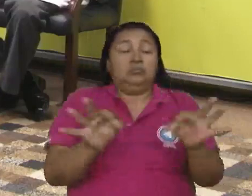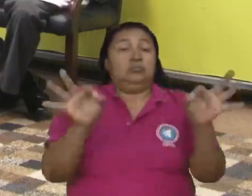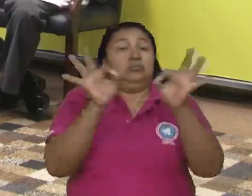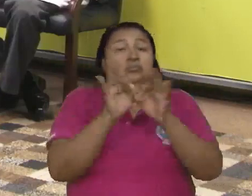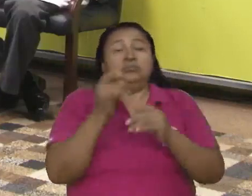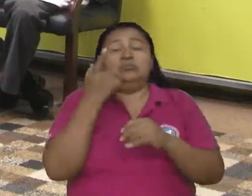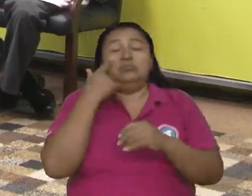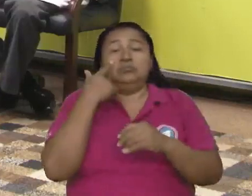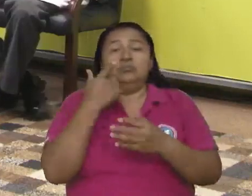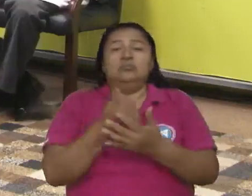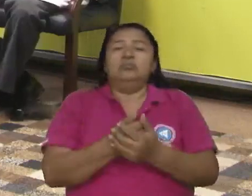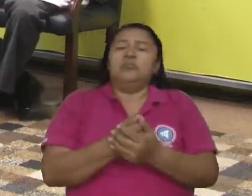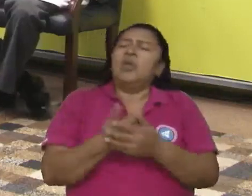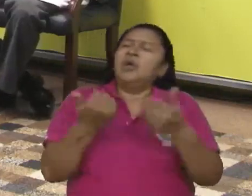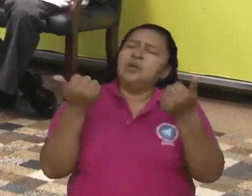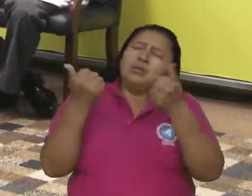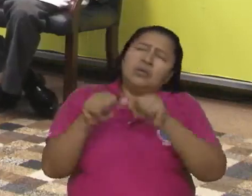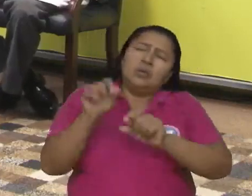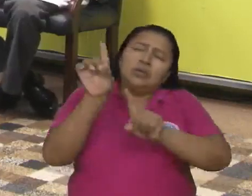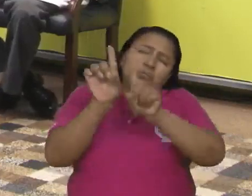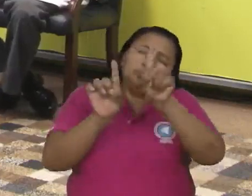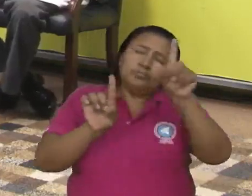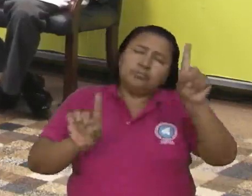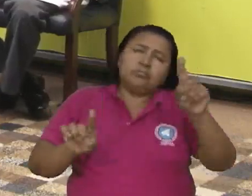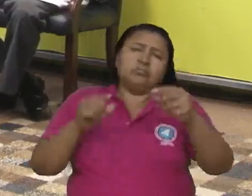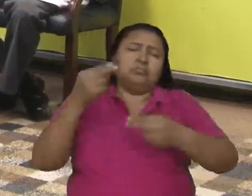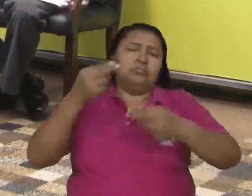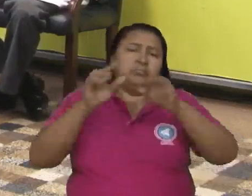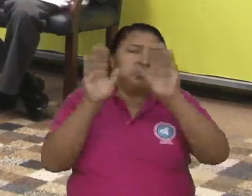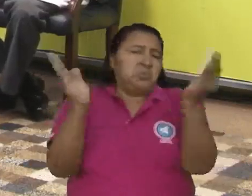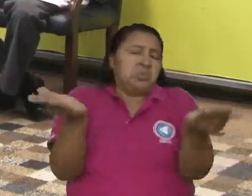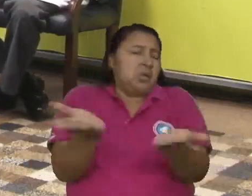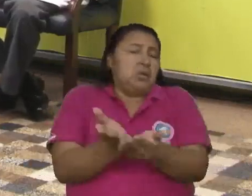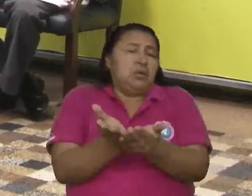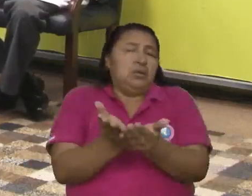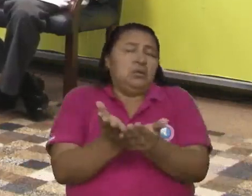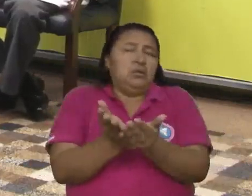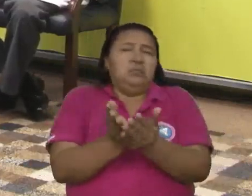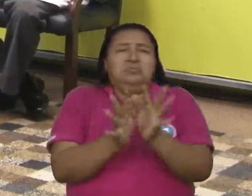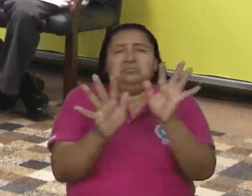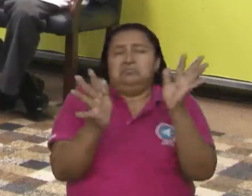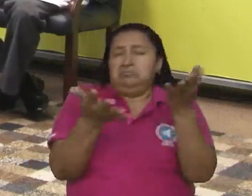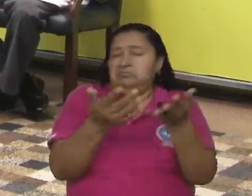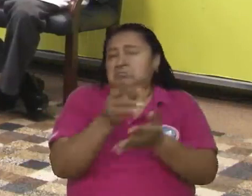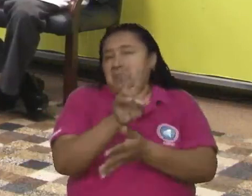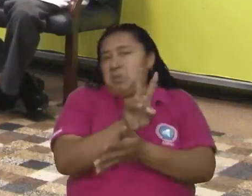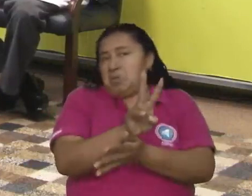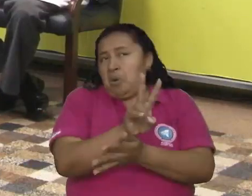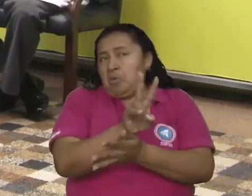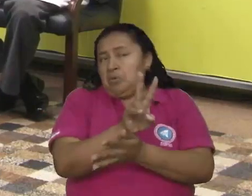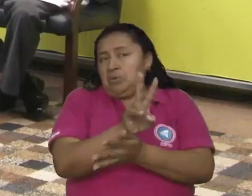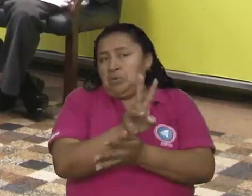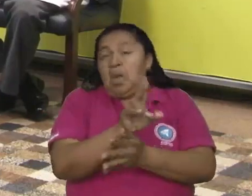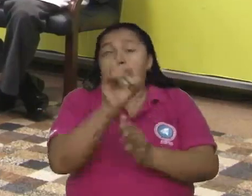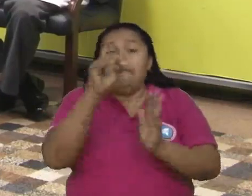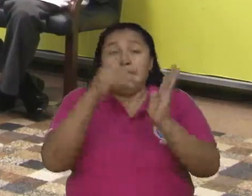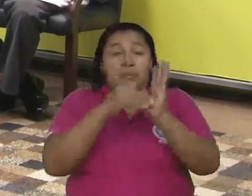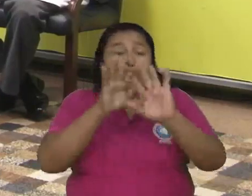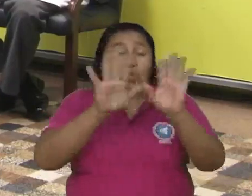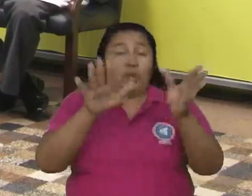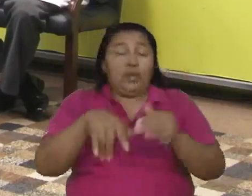¿no? Según las estadísticas mundiales, doctor, entre dos de más de 1,000 mujeres